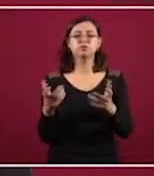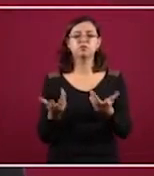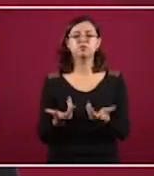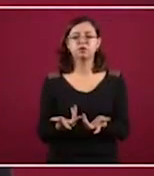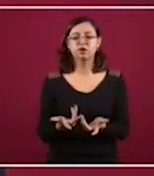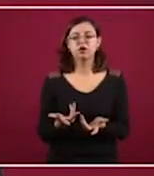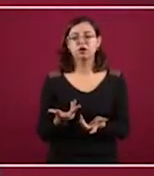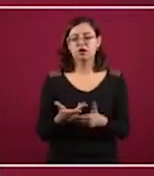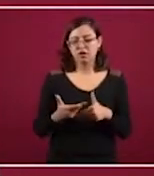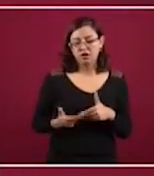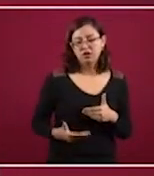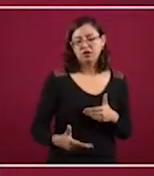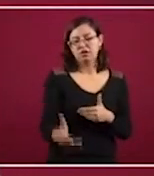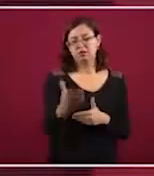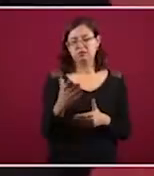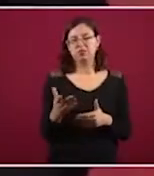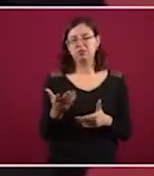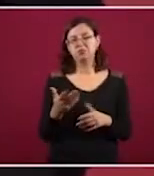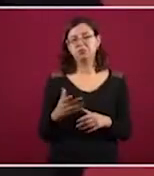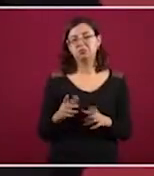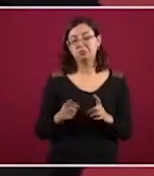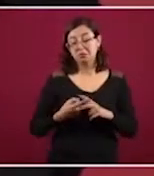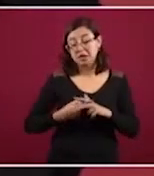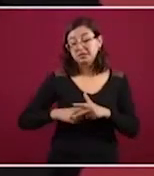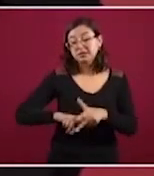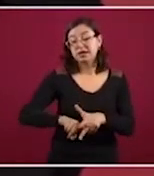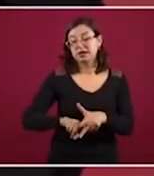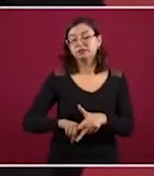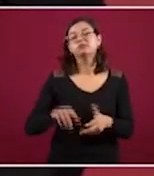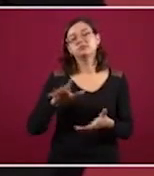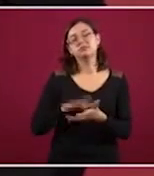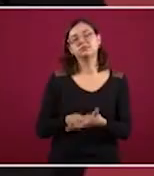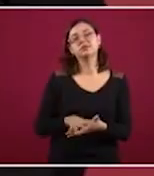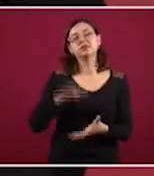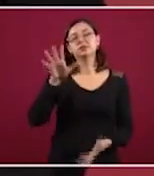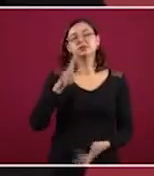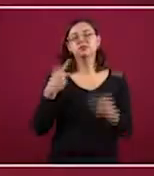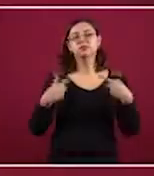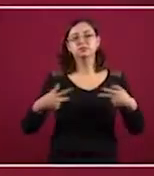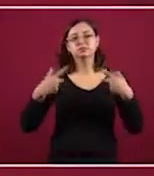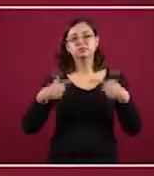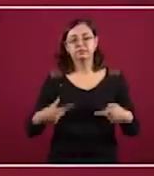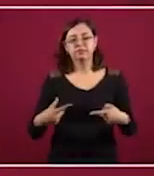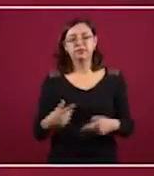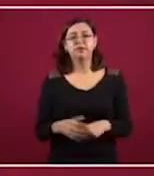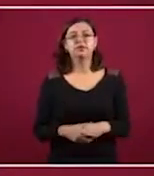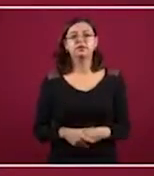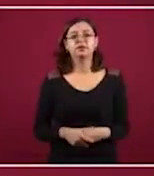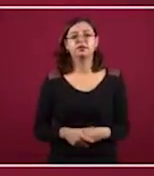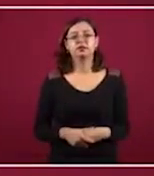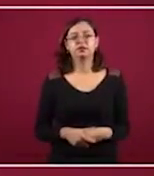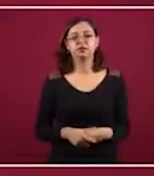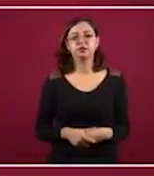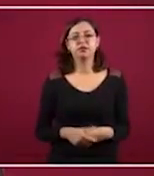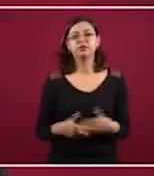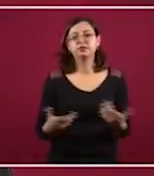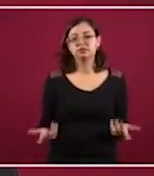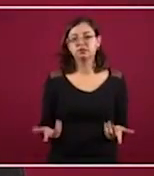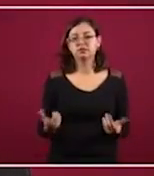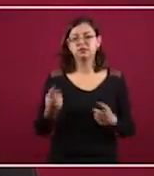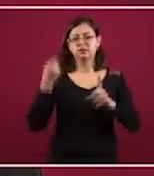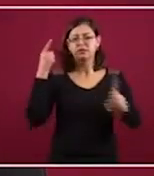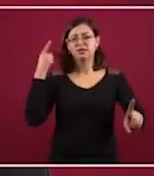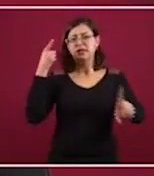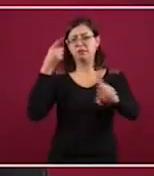en esta ocasión esta información indica que para la meta prevista de que tuviéramos